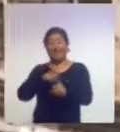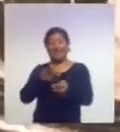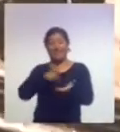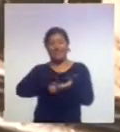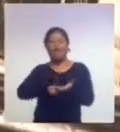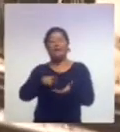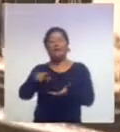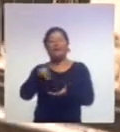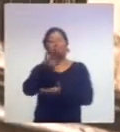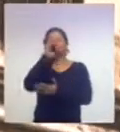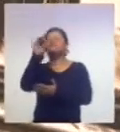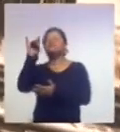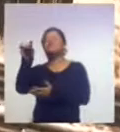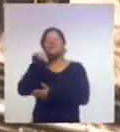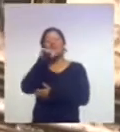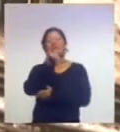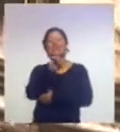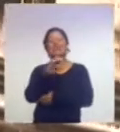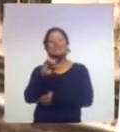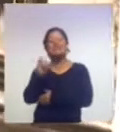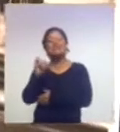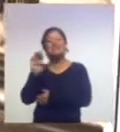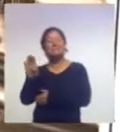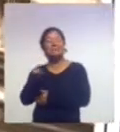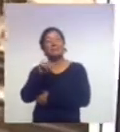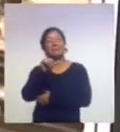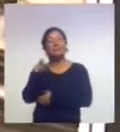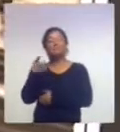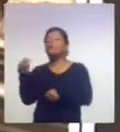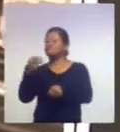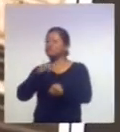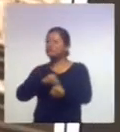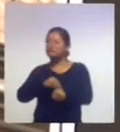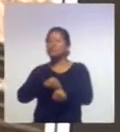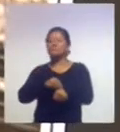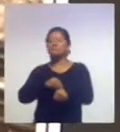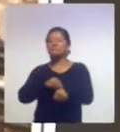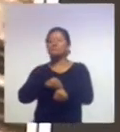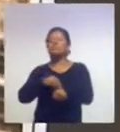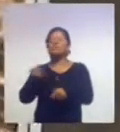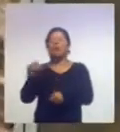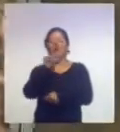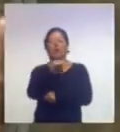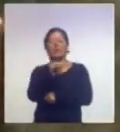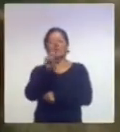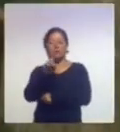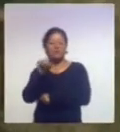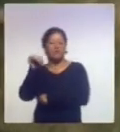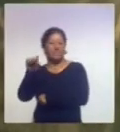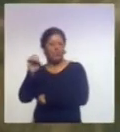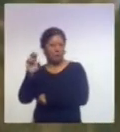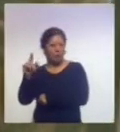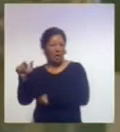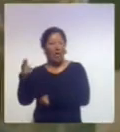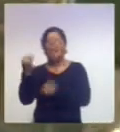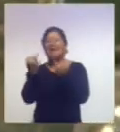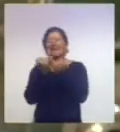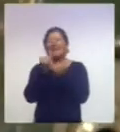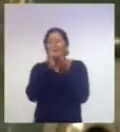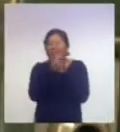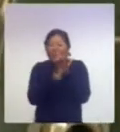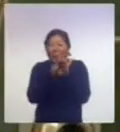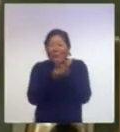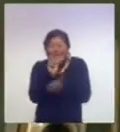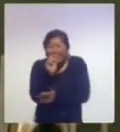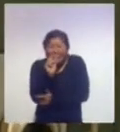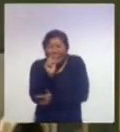por Nassim Avendaño, que se suman al acervo documental aportado por Armando Díaz de la Mora, y a las miniaturas de trenes antiguos,